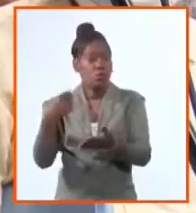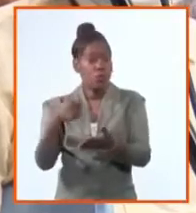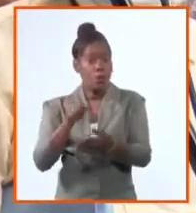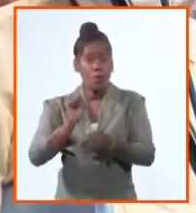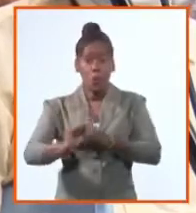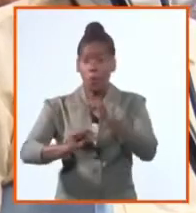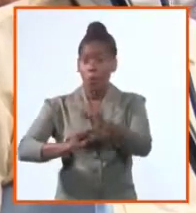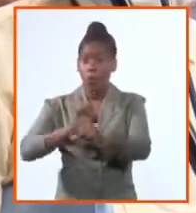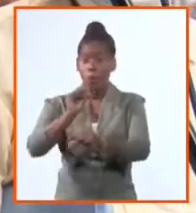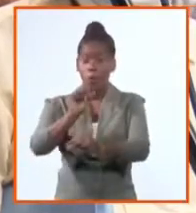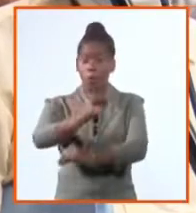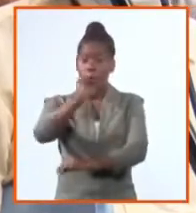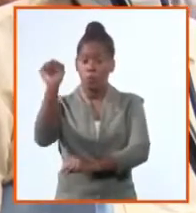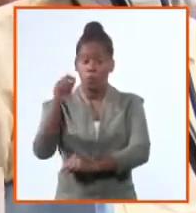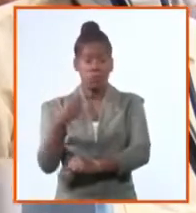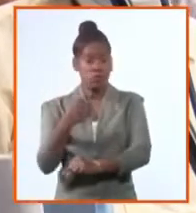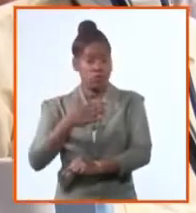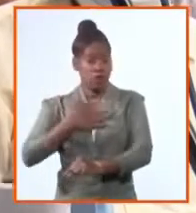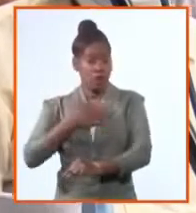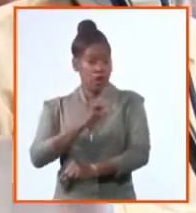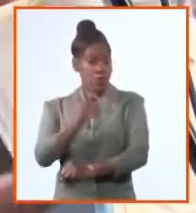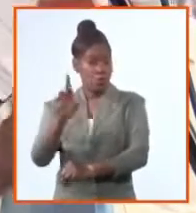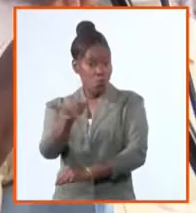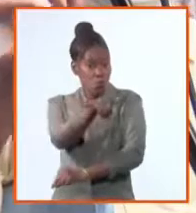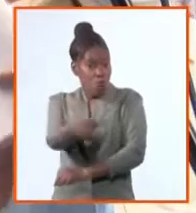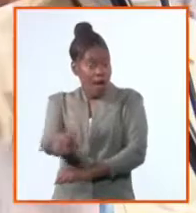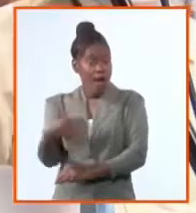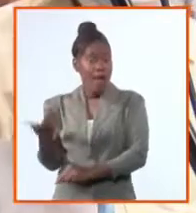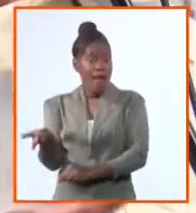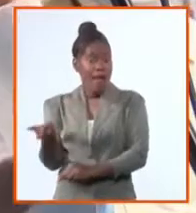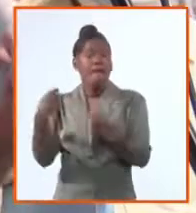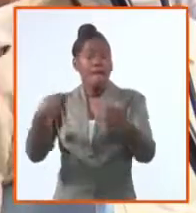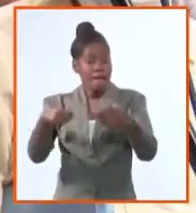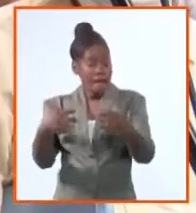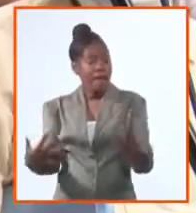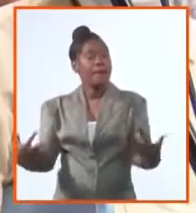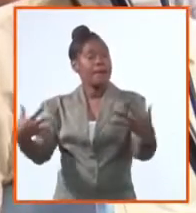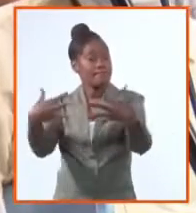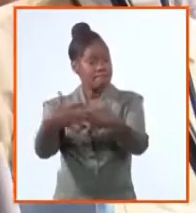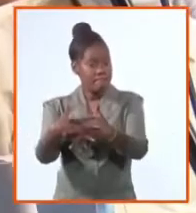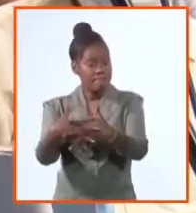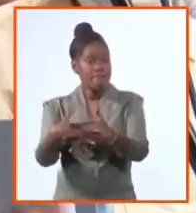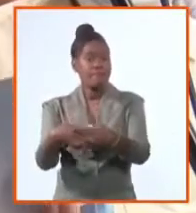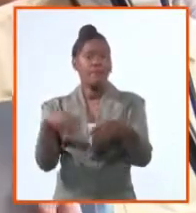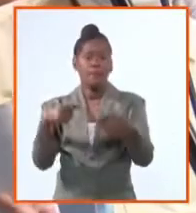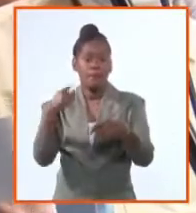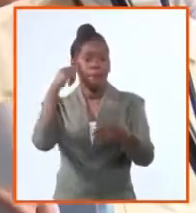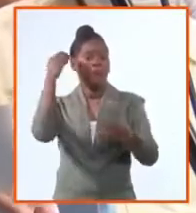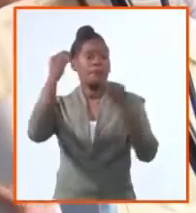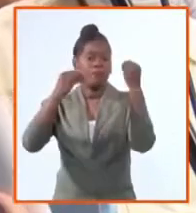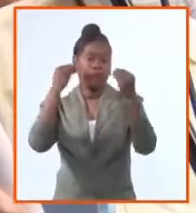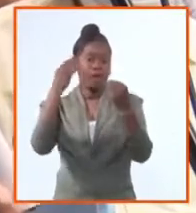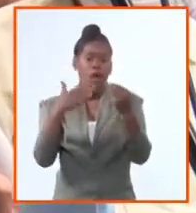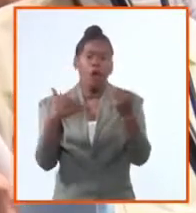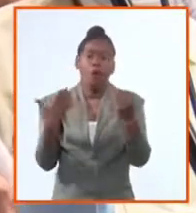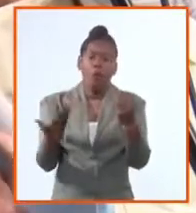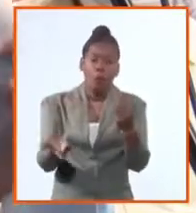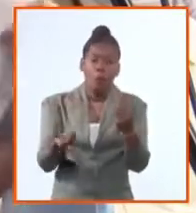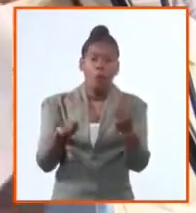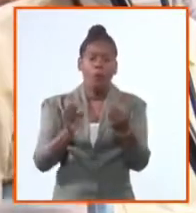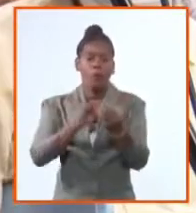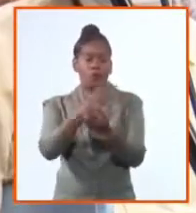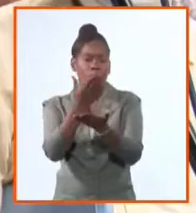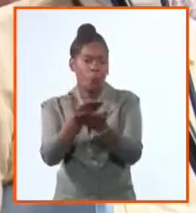y el país que hemos defendido durante tantos años, tenemos que entonces pensar en ese proceso de toma de